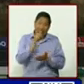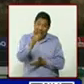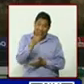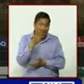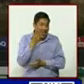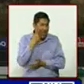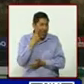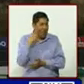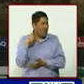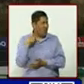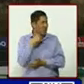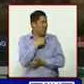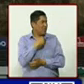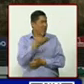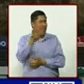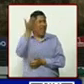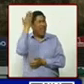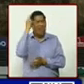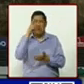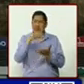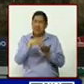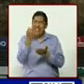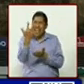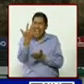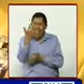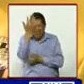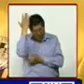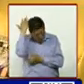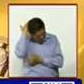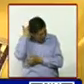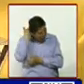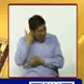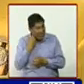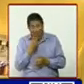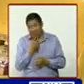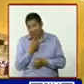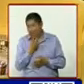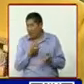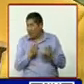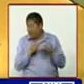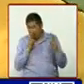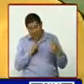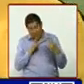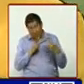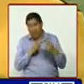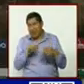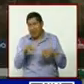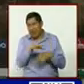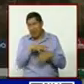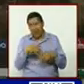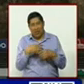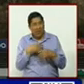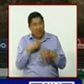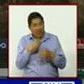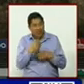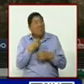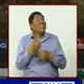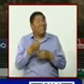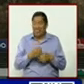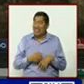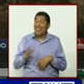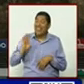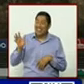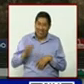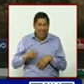nos conocemos desde el tricampeonato. Exactamente. Nos veíamos, me acuerdo cuando nos veíamos aquí en la sala de conferencias. Exactamente. Mira